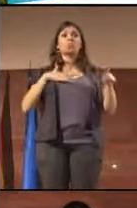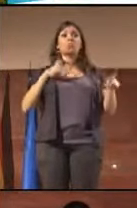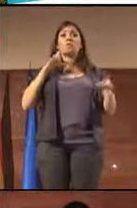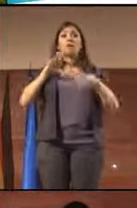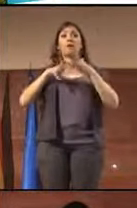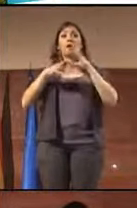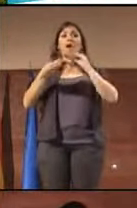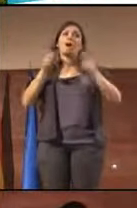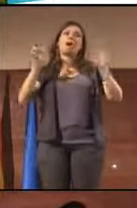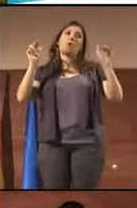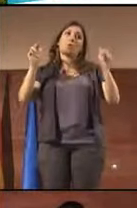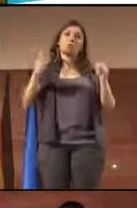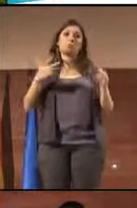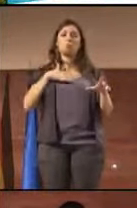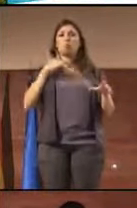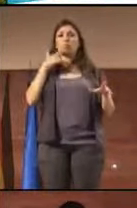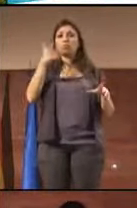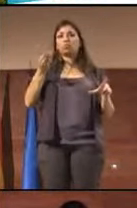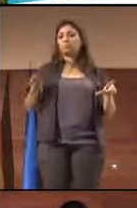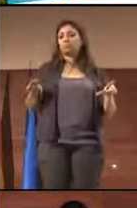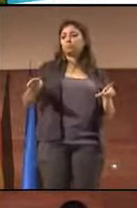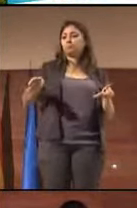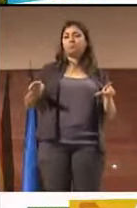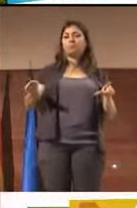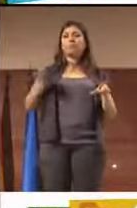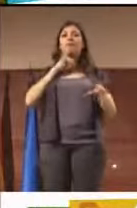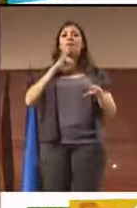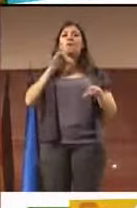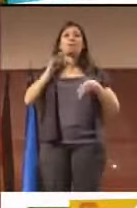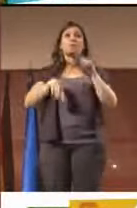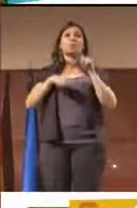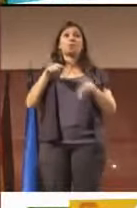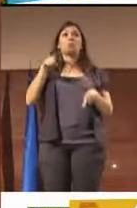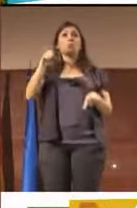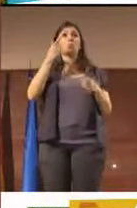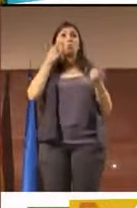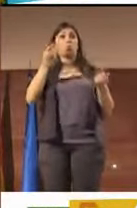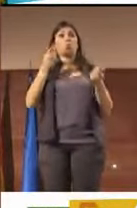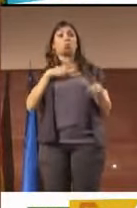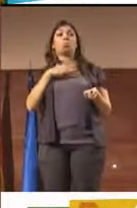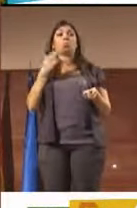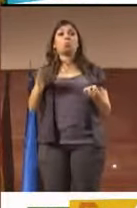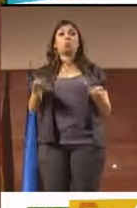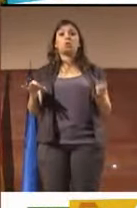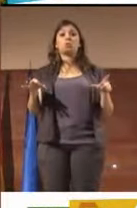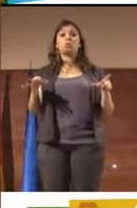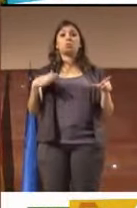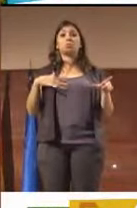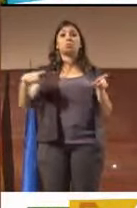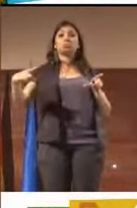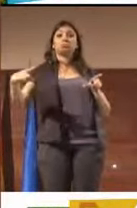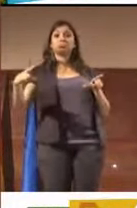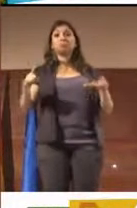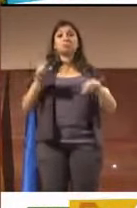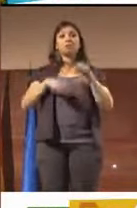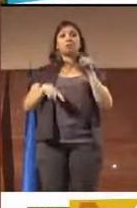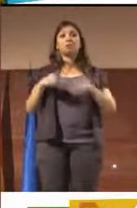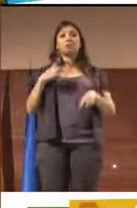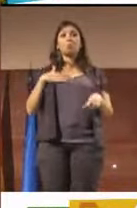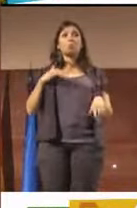ajustable, vamos a decirlo. Puedes ajustar ambas valvas de la escotadura y puedes ponerlas más para acá, más para allá, ponerlas